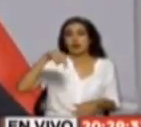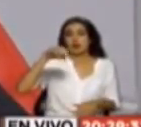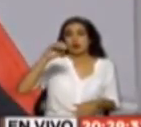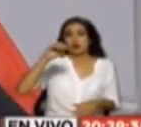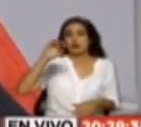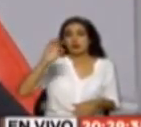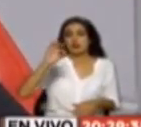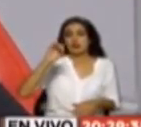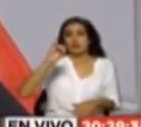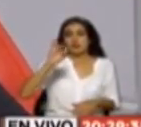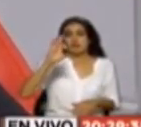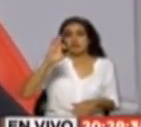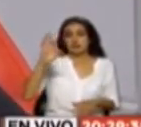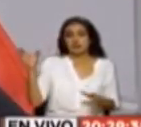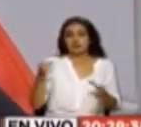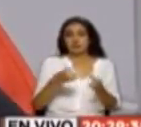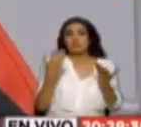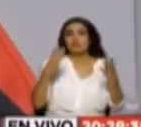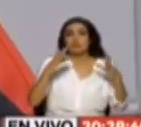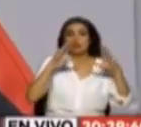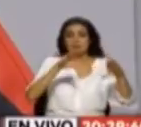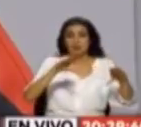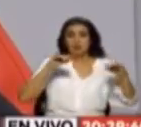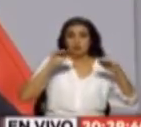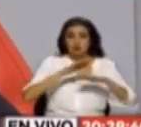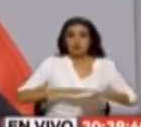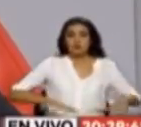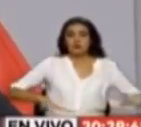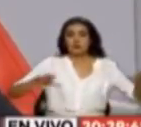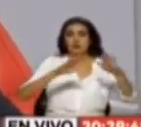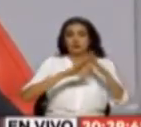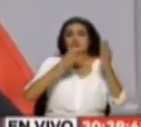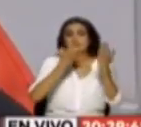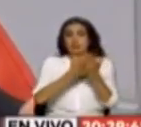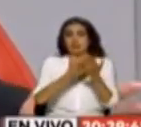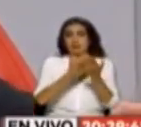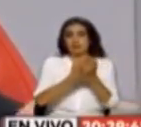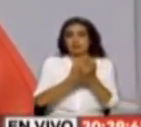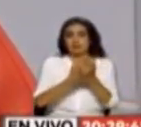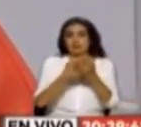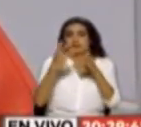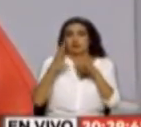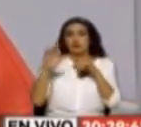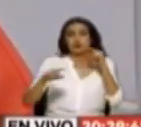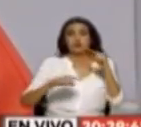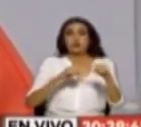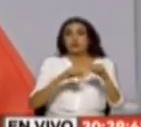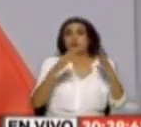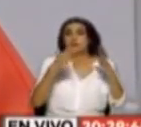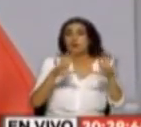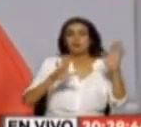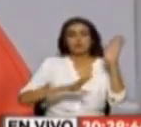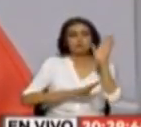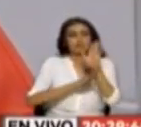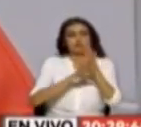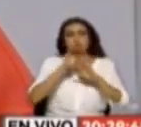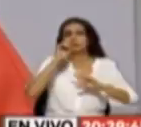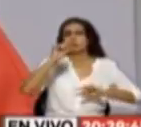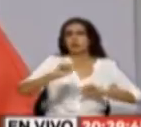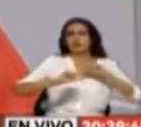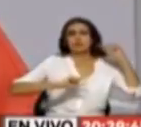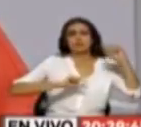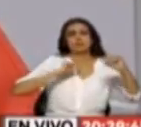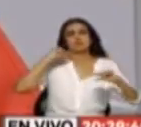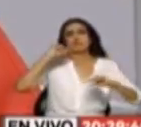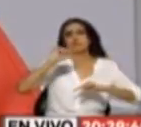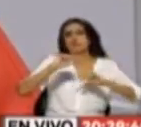para el acceso a crédito por parte del sector de finanzas populares y solidarias. Es decir, hemos venido desarrollando algunas